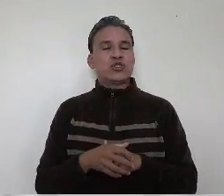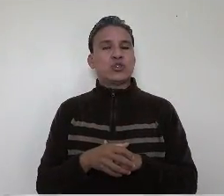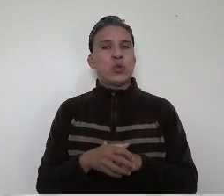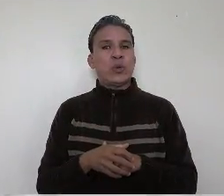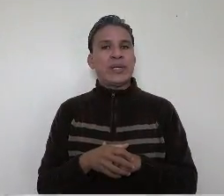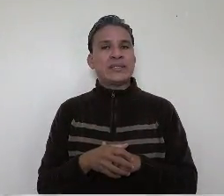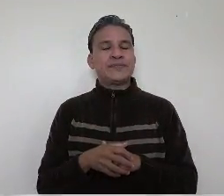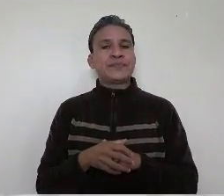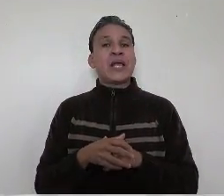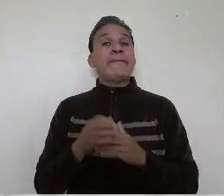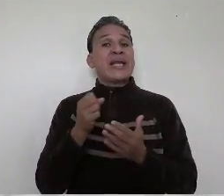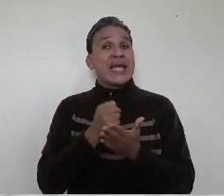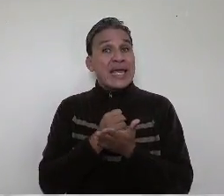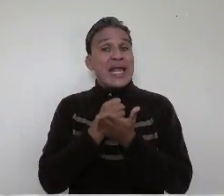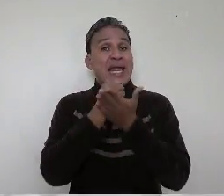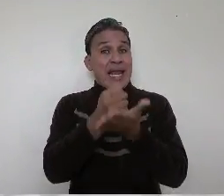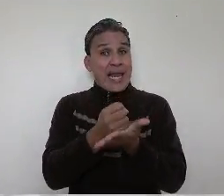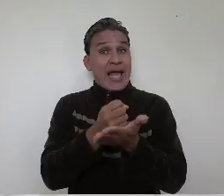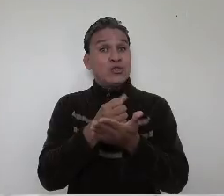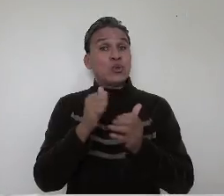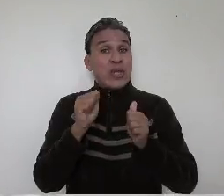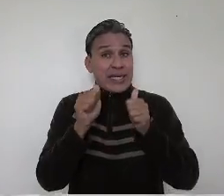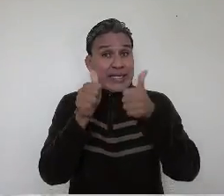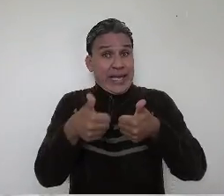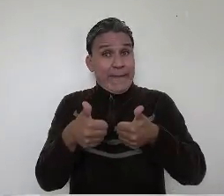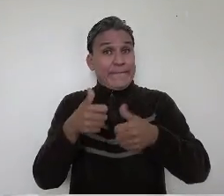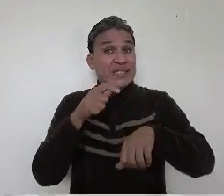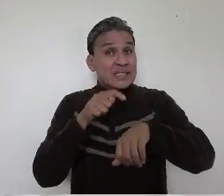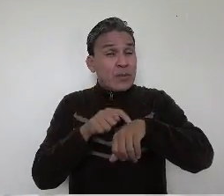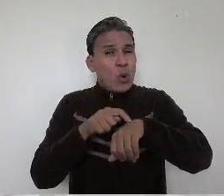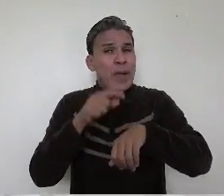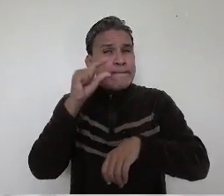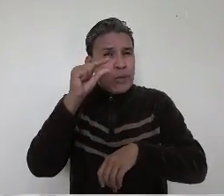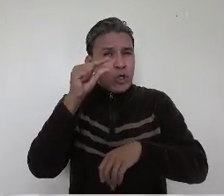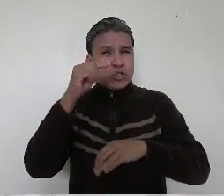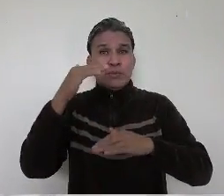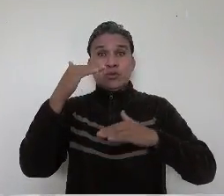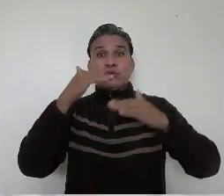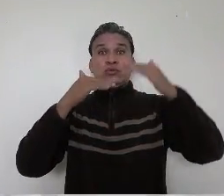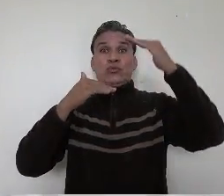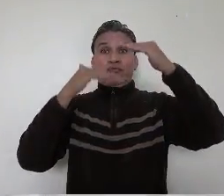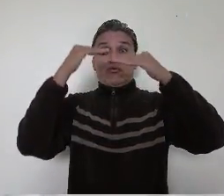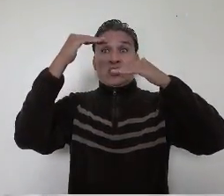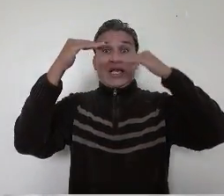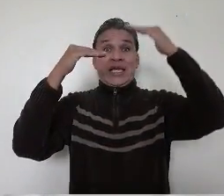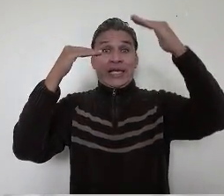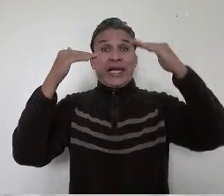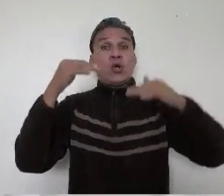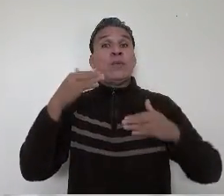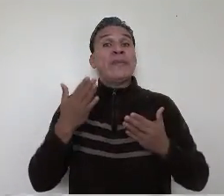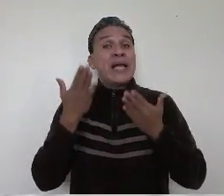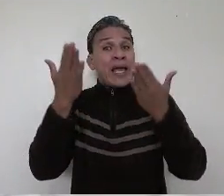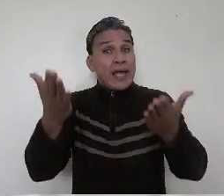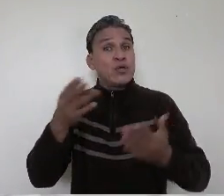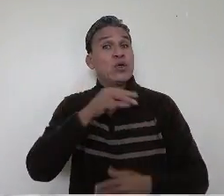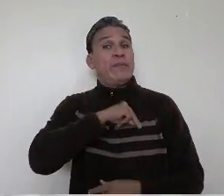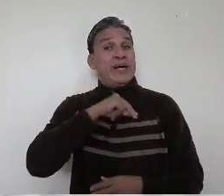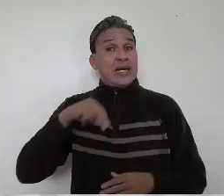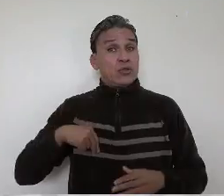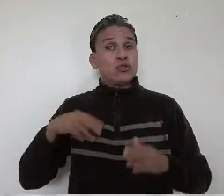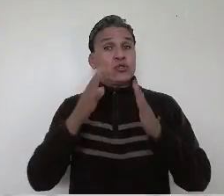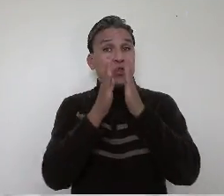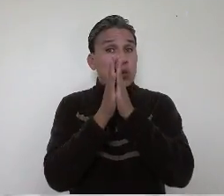que emprenderemos dentro de poco sea un motivo de crecimiento para ellos y para nosotros, roguemos al